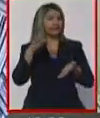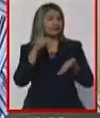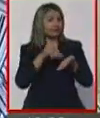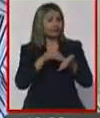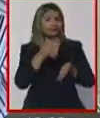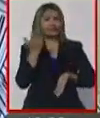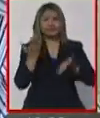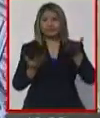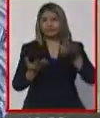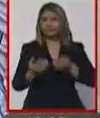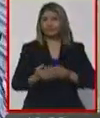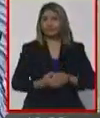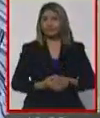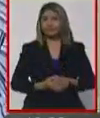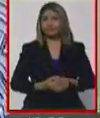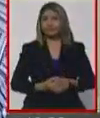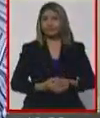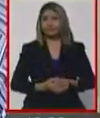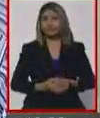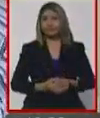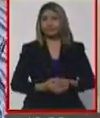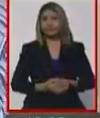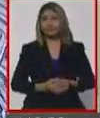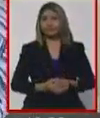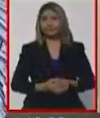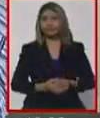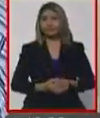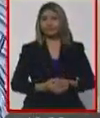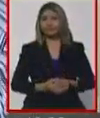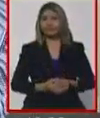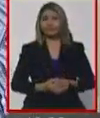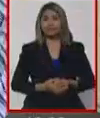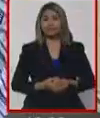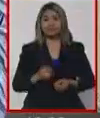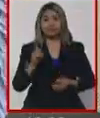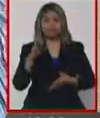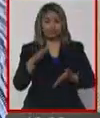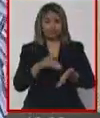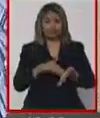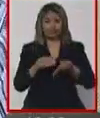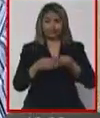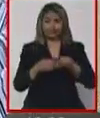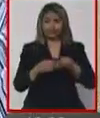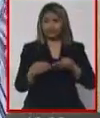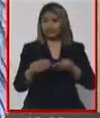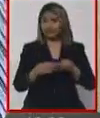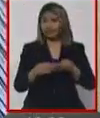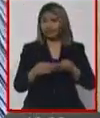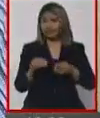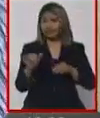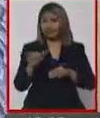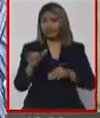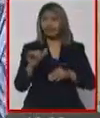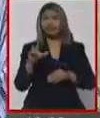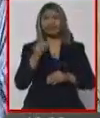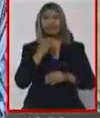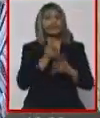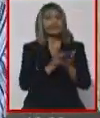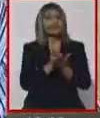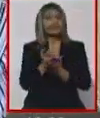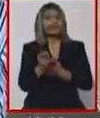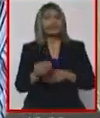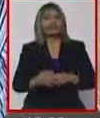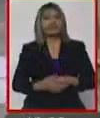2.000 reos. Yo también puedo decir que mañana voy a tener $1,000,000, pues, ¿no? Pero la cosa es que los tenga, ¿no? Entonces, la verdad